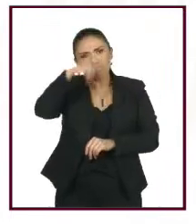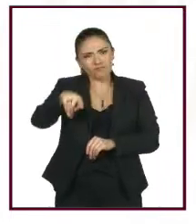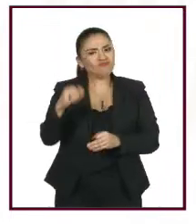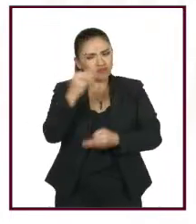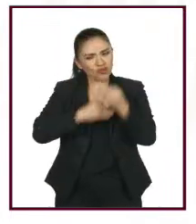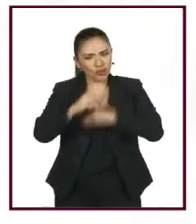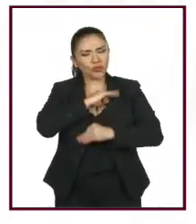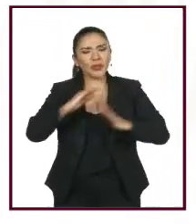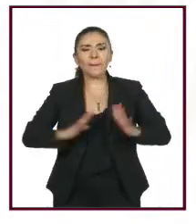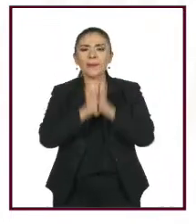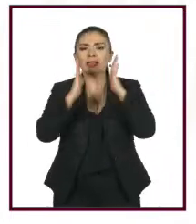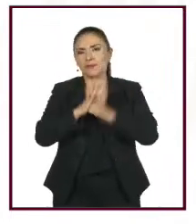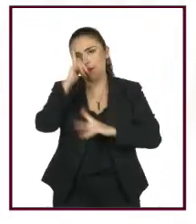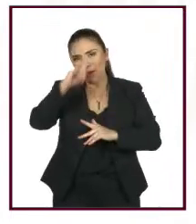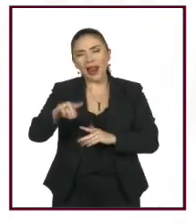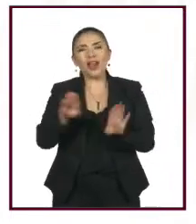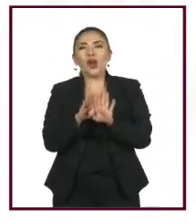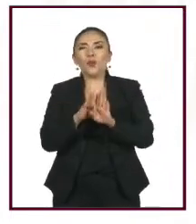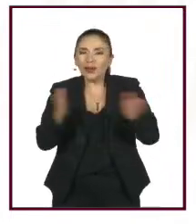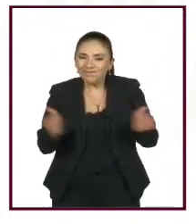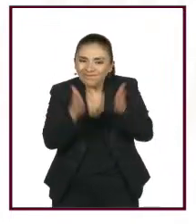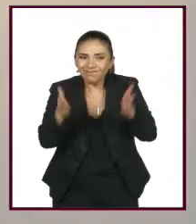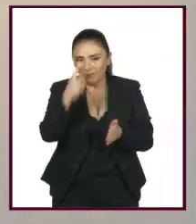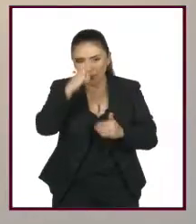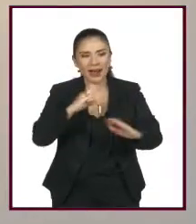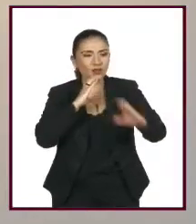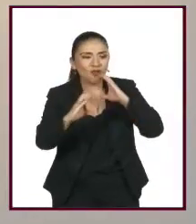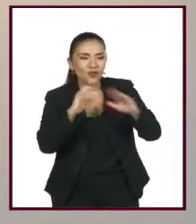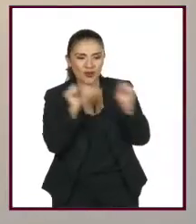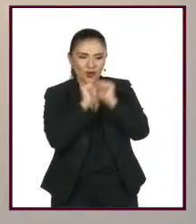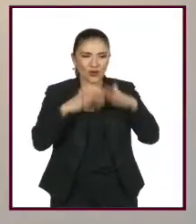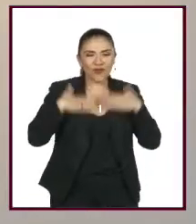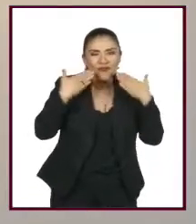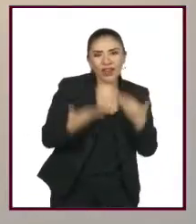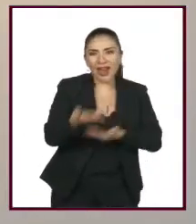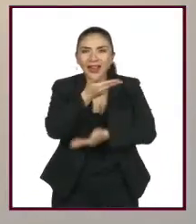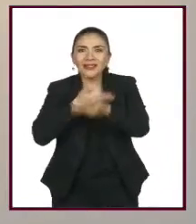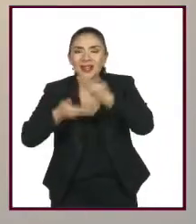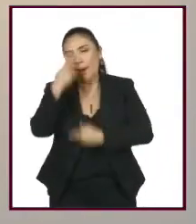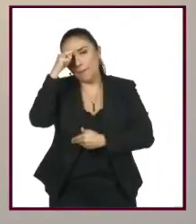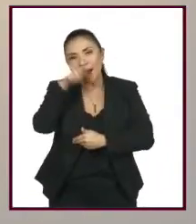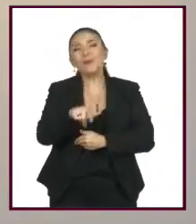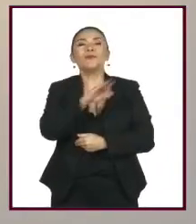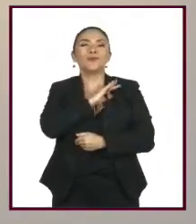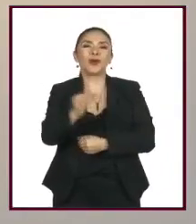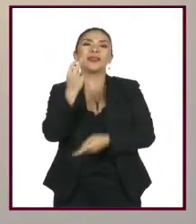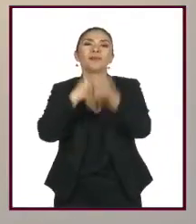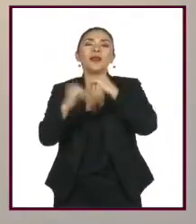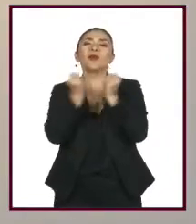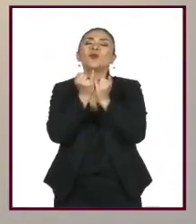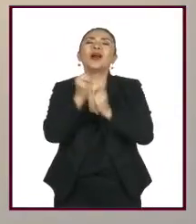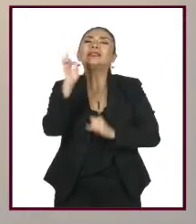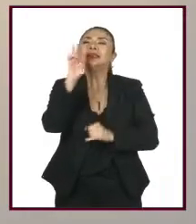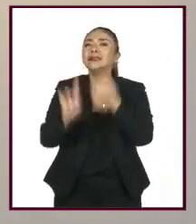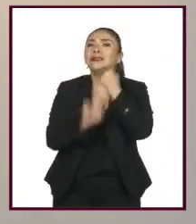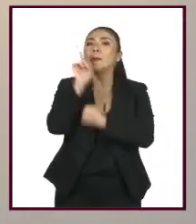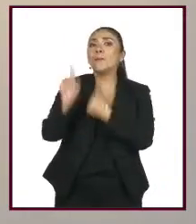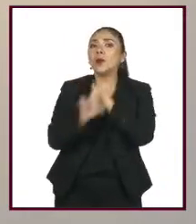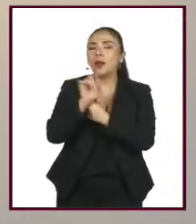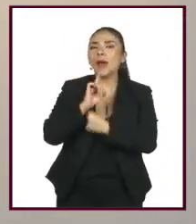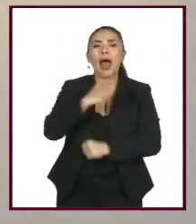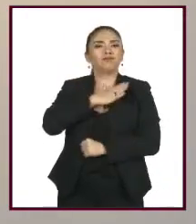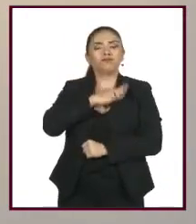involucramiento en la motivación y la relación de confianza entre ellos, ¿no? Para que también puedan acudir a ellos. A